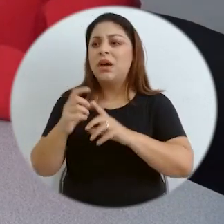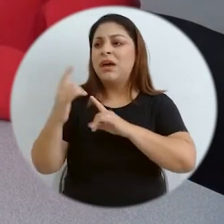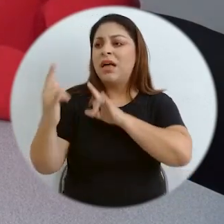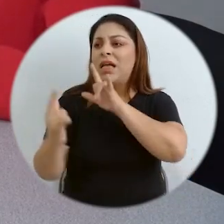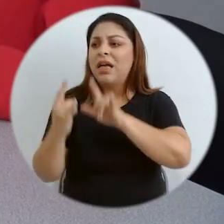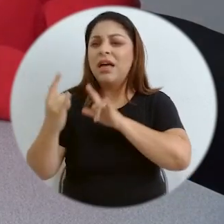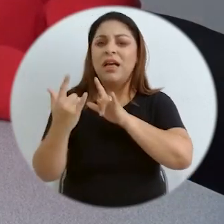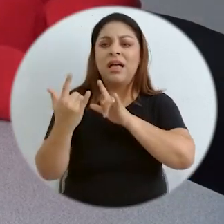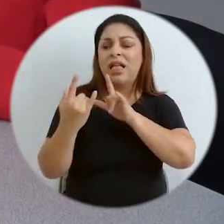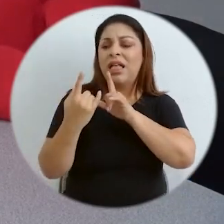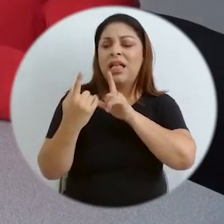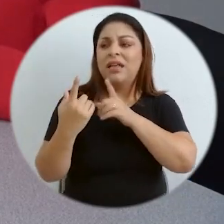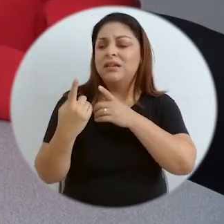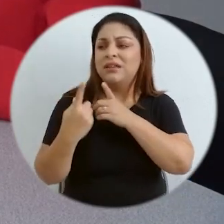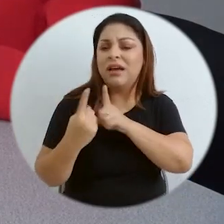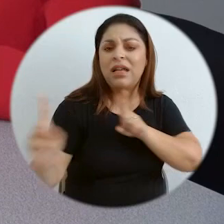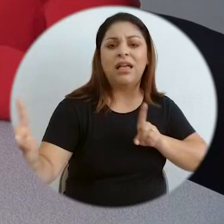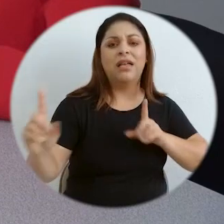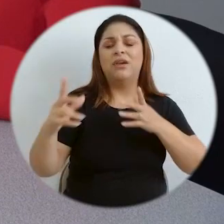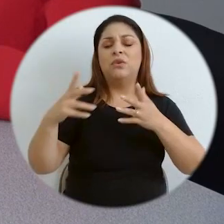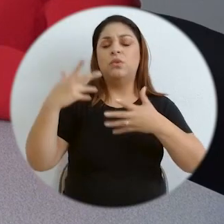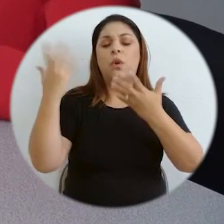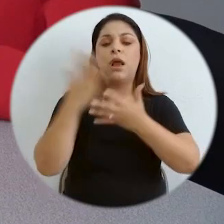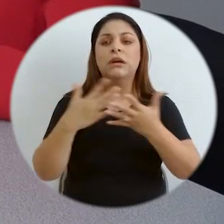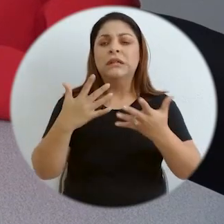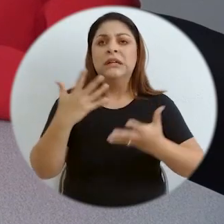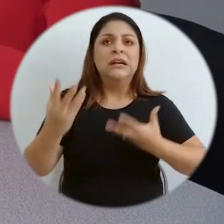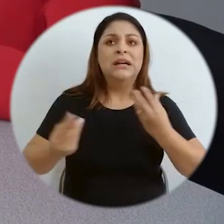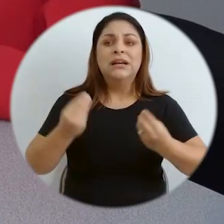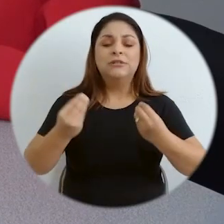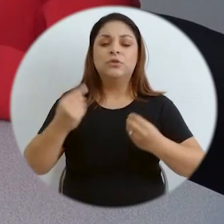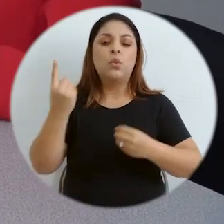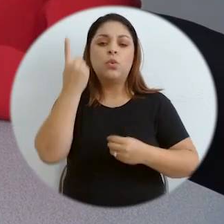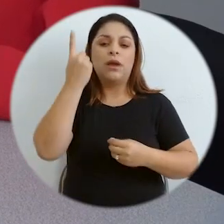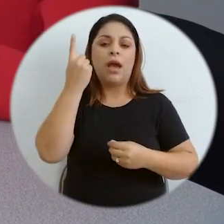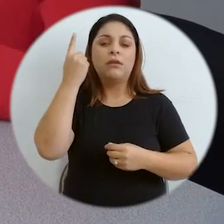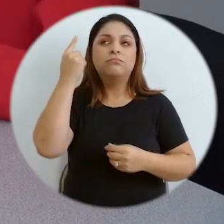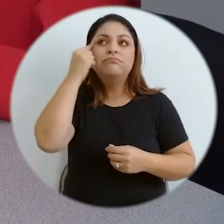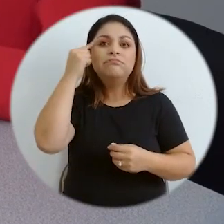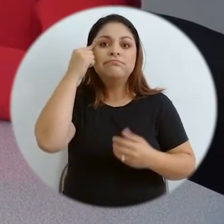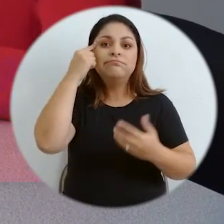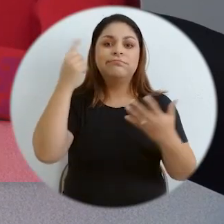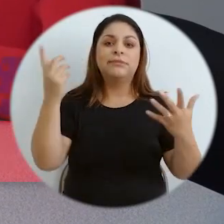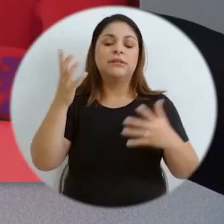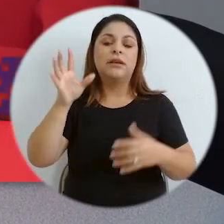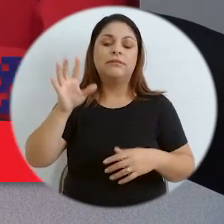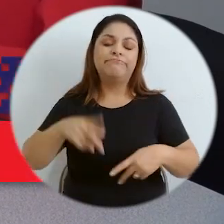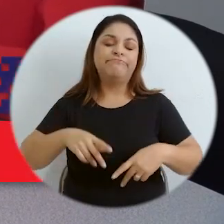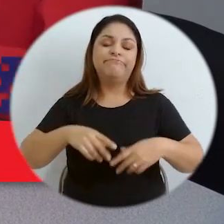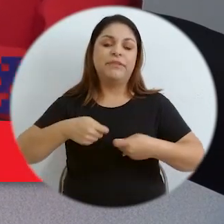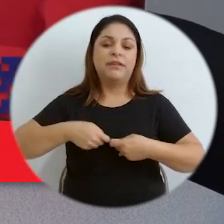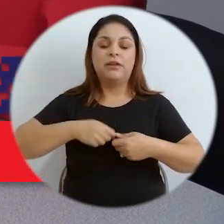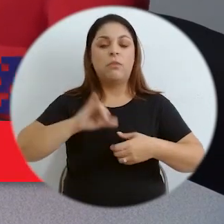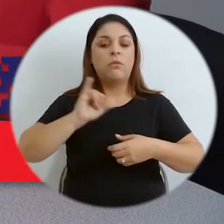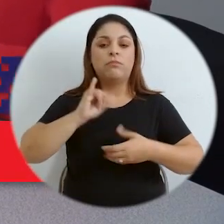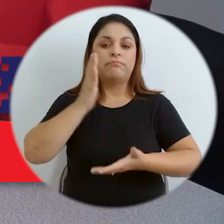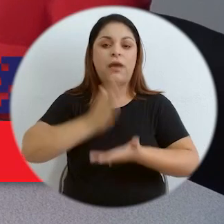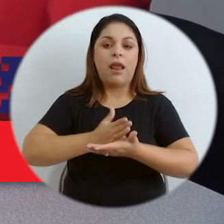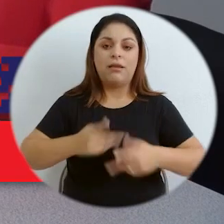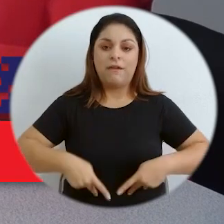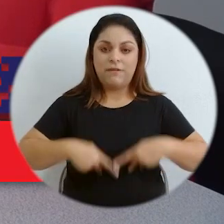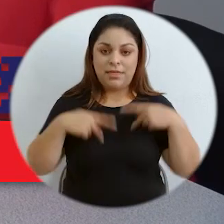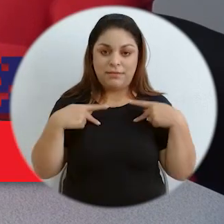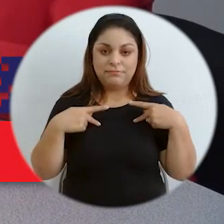situación sentimental, por ejemplo, la única opción que ven es el quitarse la vida. Hablando de sufrimiento, también podríamos mencionar